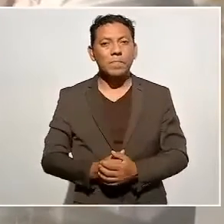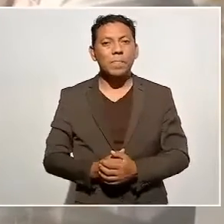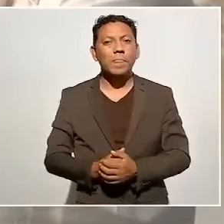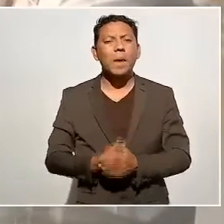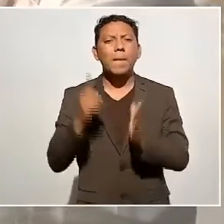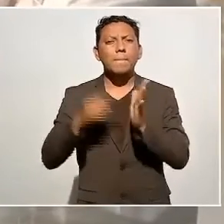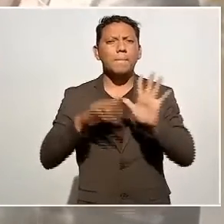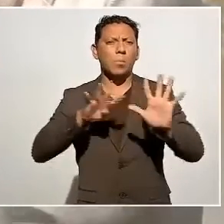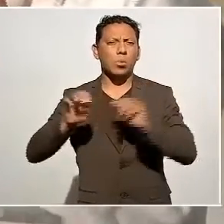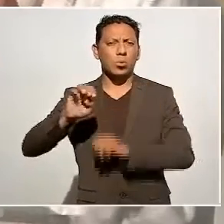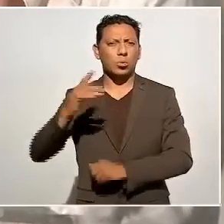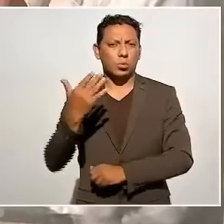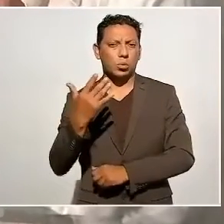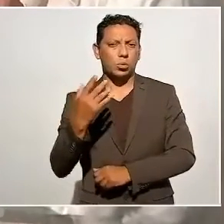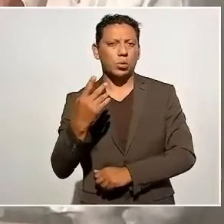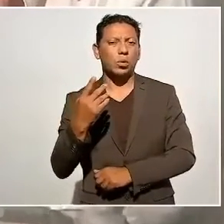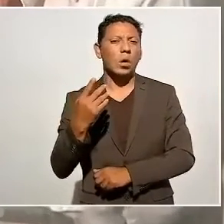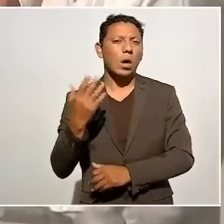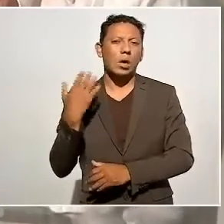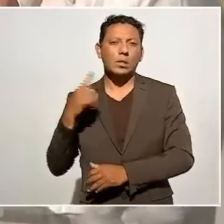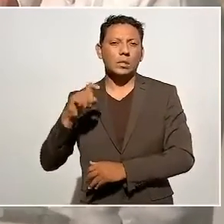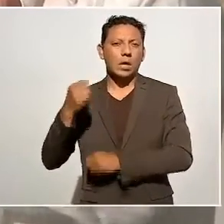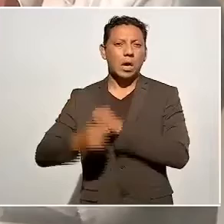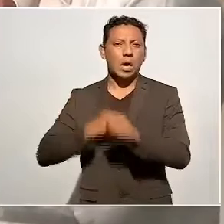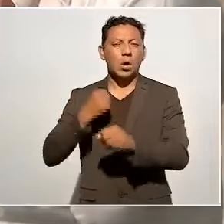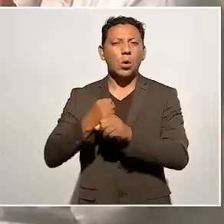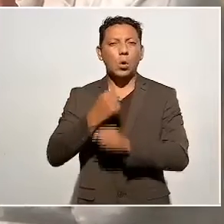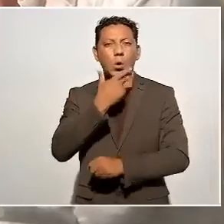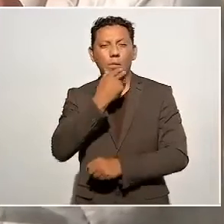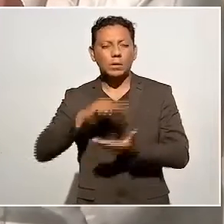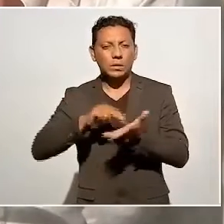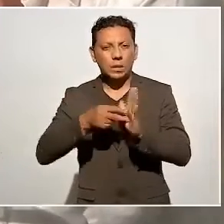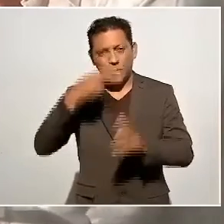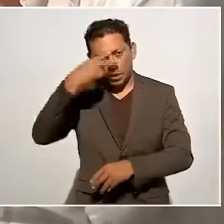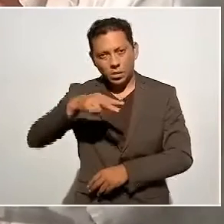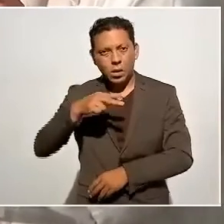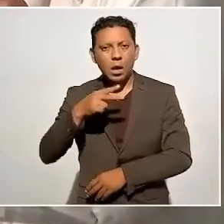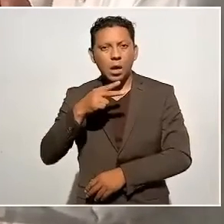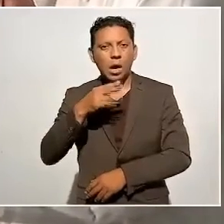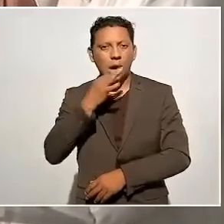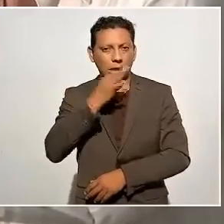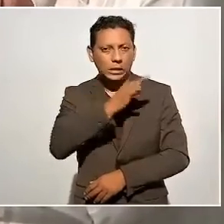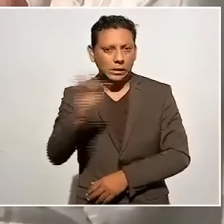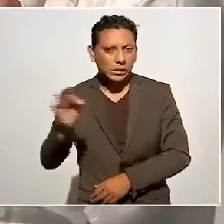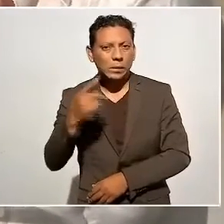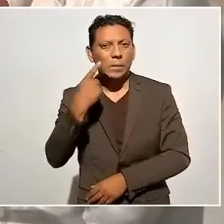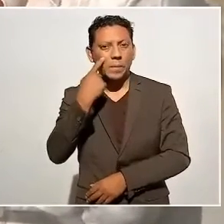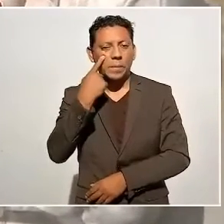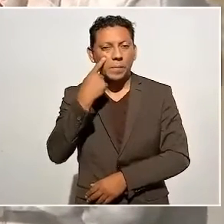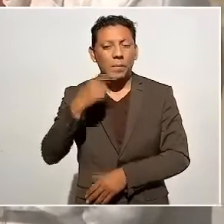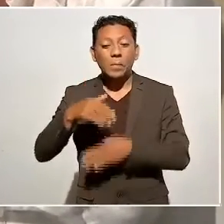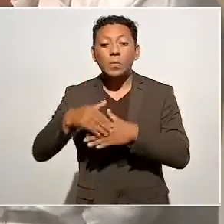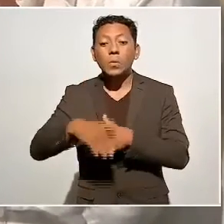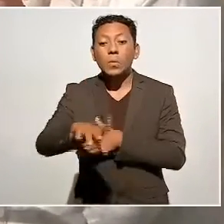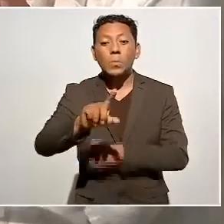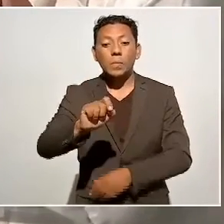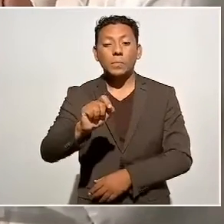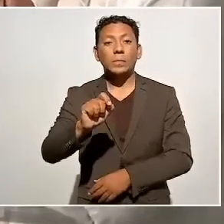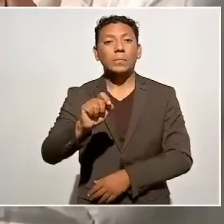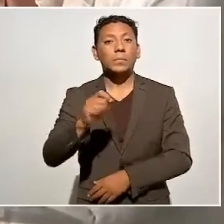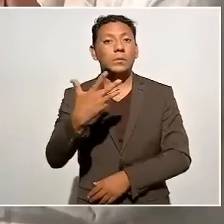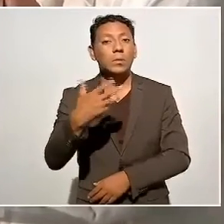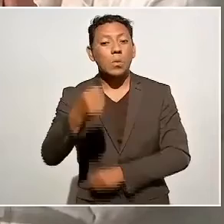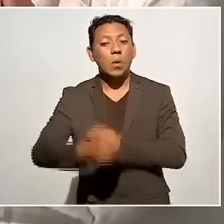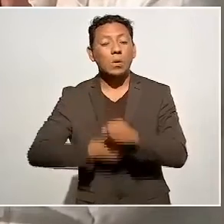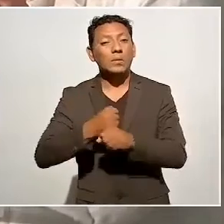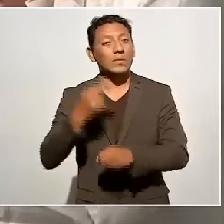años 50 del siglo pasado, un notable ingeniero mexicano dijo que los siguientes 25 años se deberían de construir en